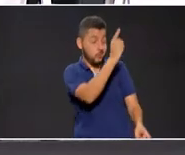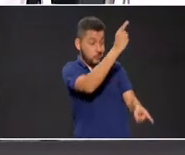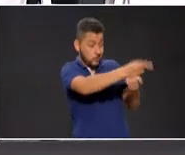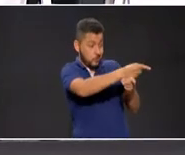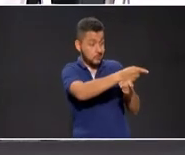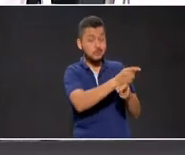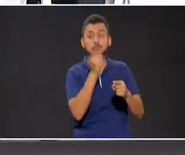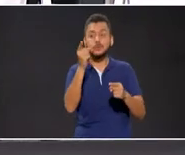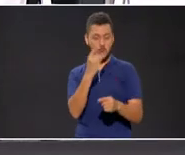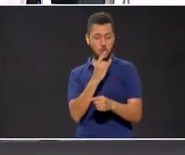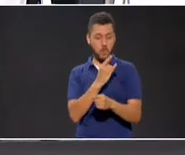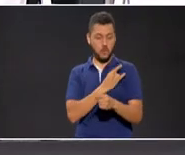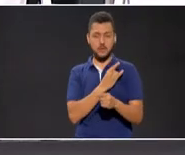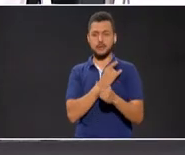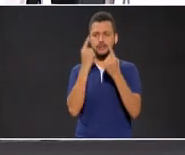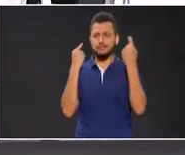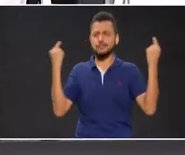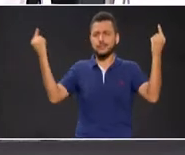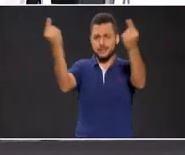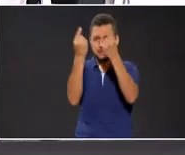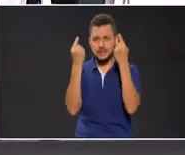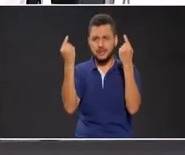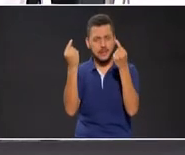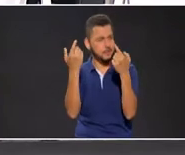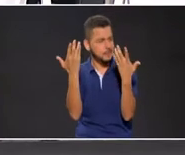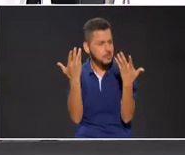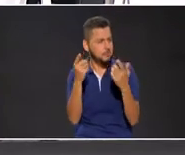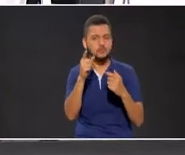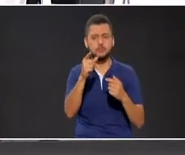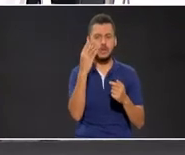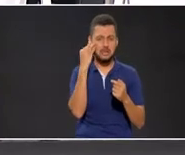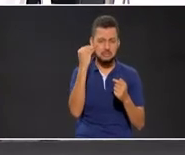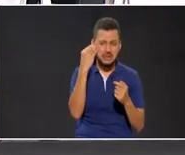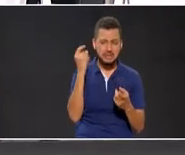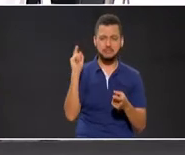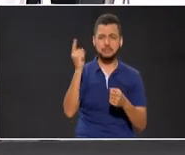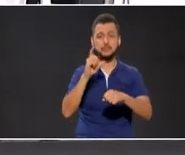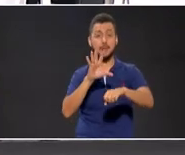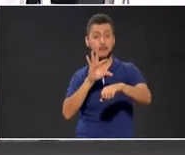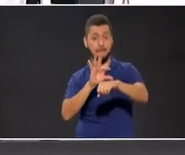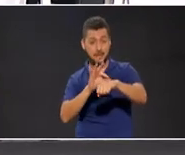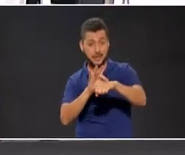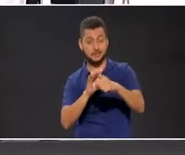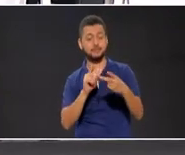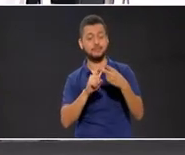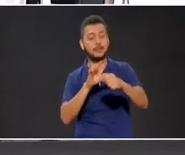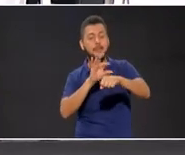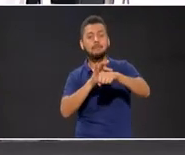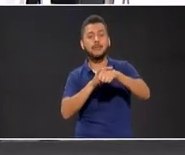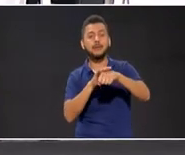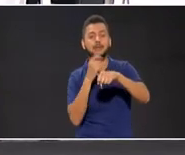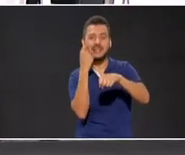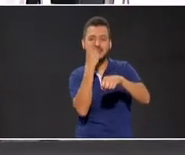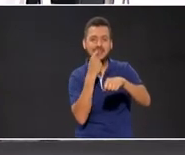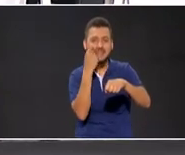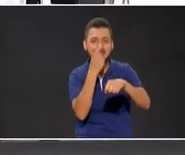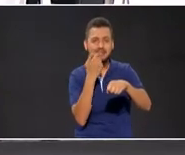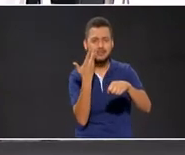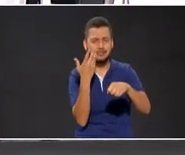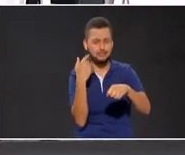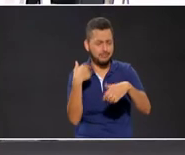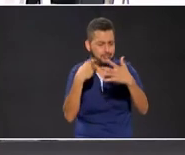universidad pública en llevarlo o sea que no lleve esa experiencia tenemos médicos odontólogos de todo tipo de profesionales yo he recorrido ya